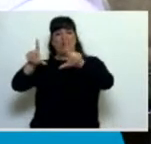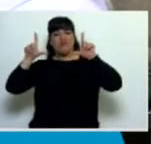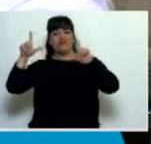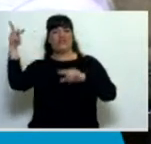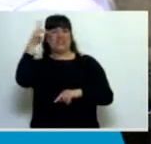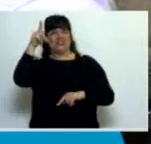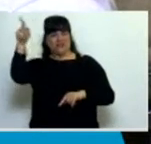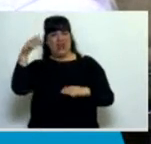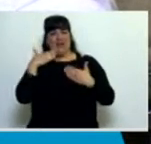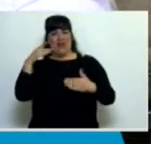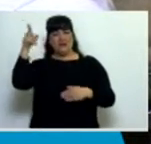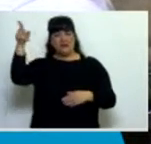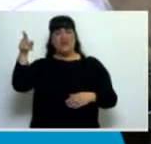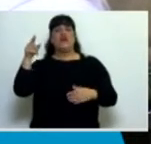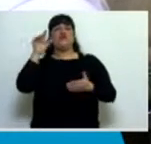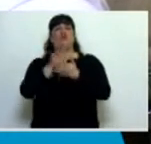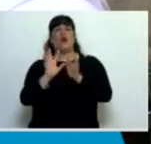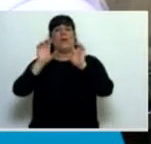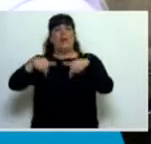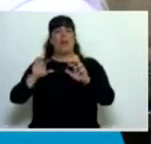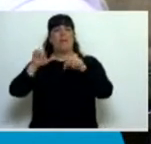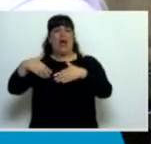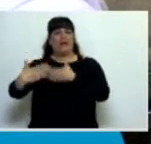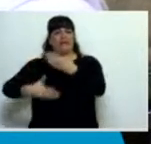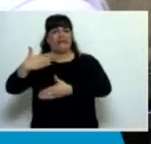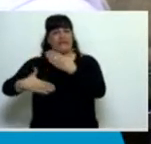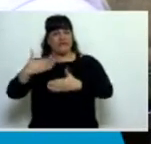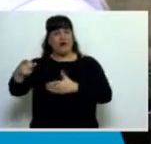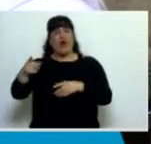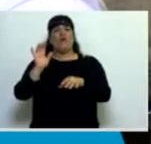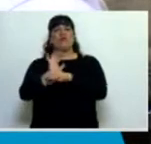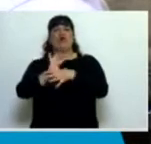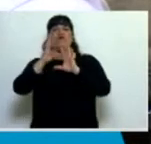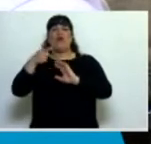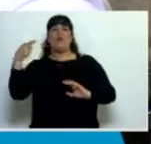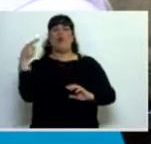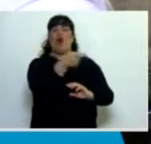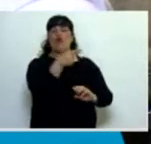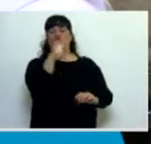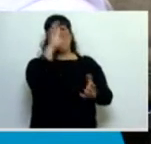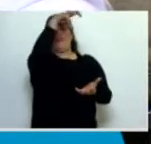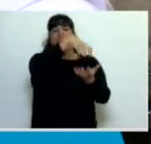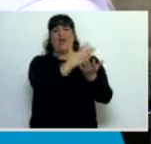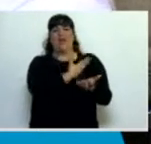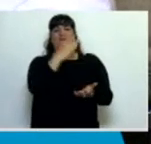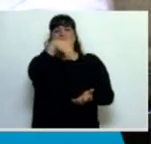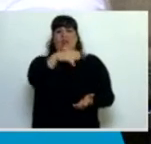Kirchner, de las políticas que se han llevado adelante en contra de los dictados del Fondo Monetario